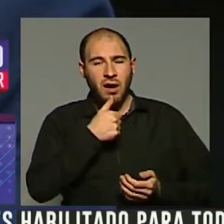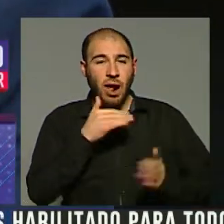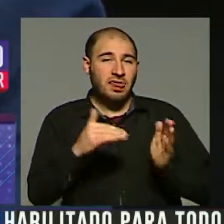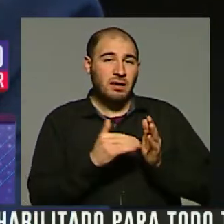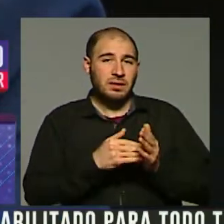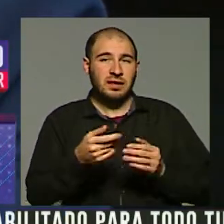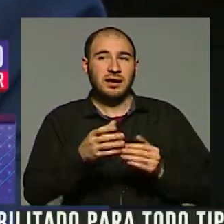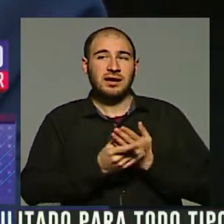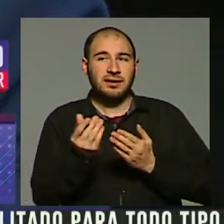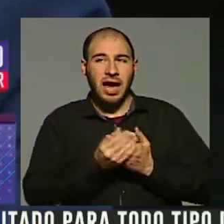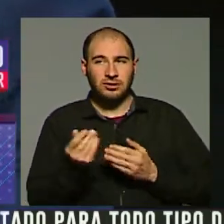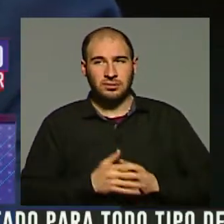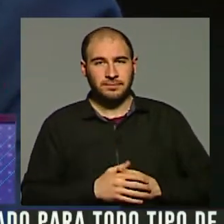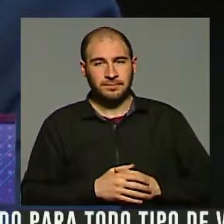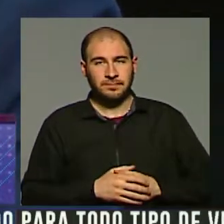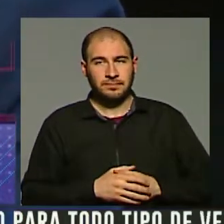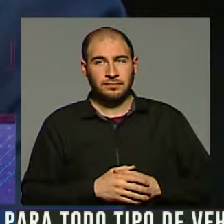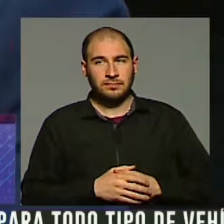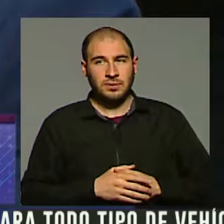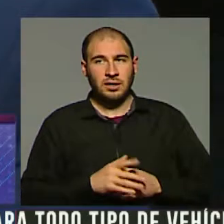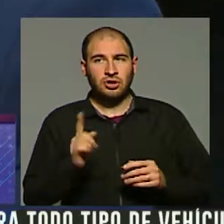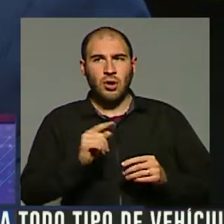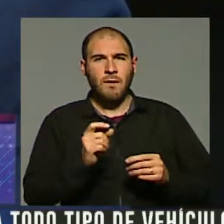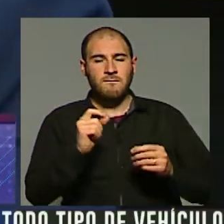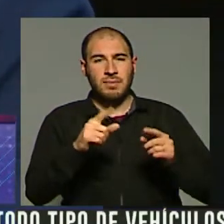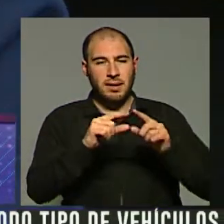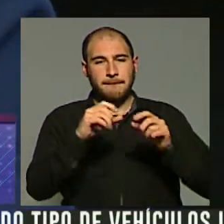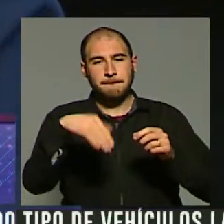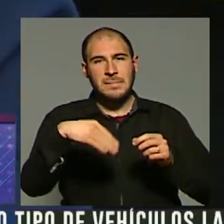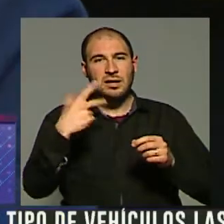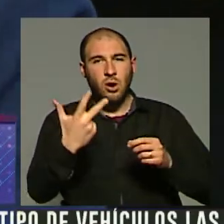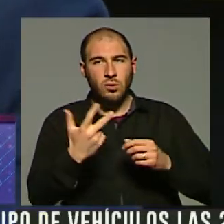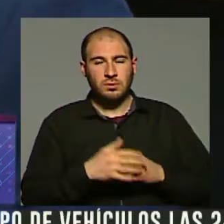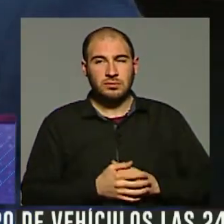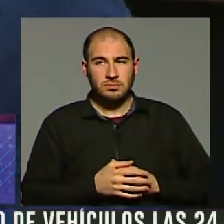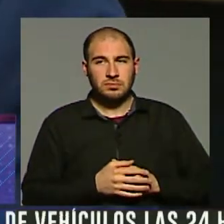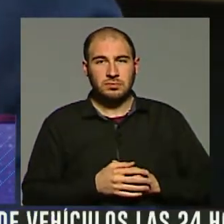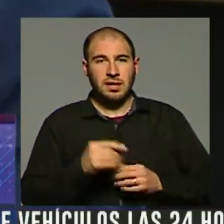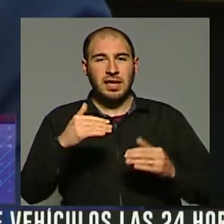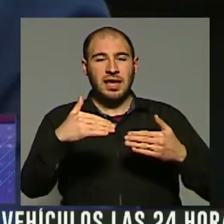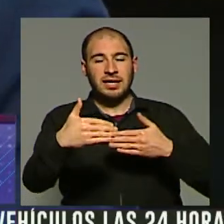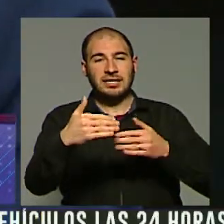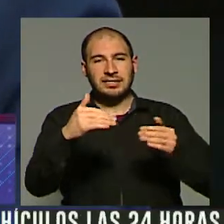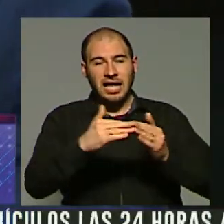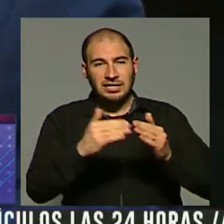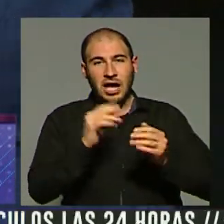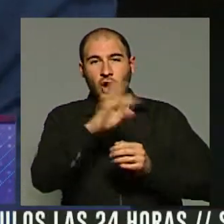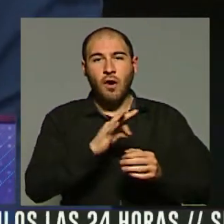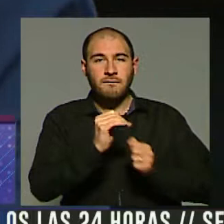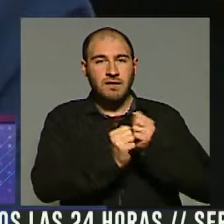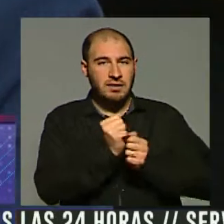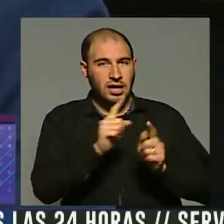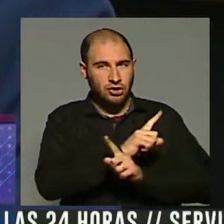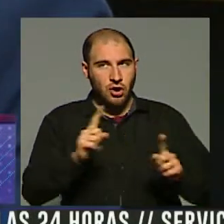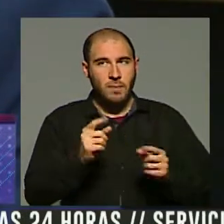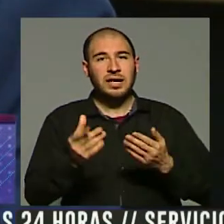según su consumo, de manera tal, no por el metro cuadrado y de sus viviendas o de sus fábricas,